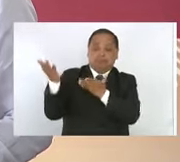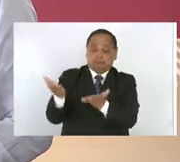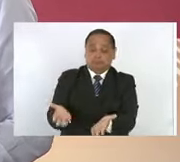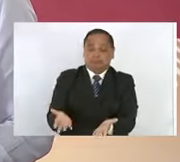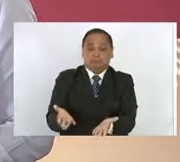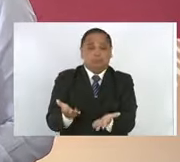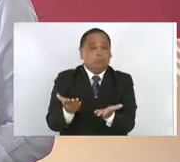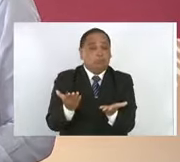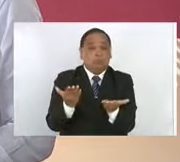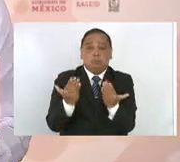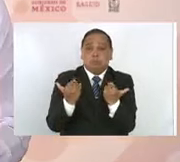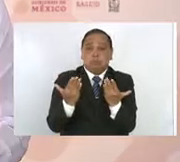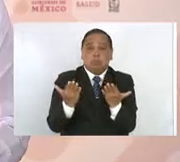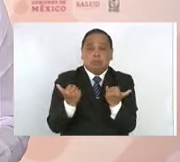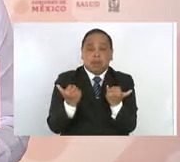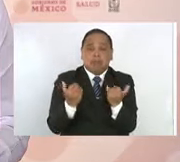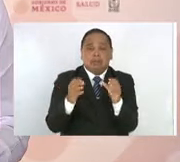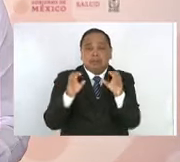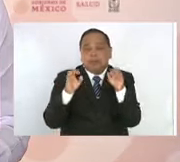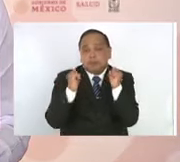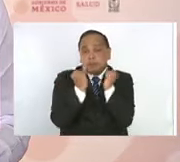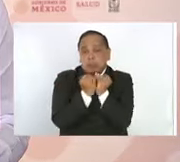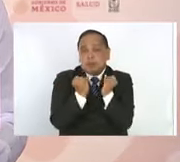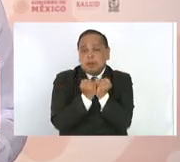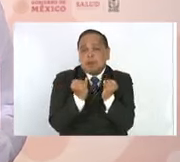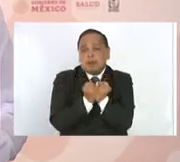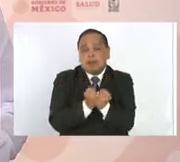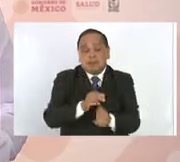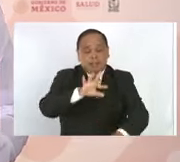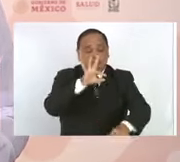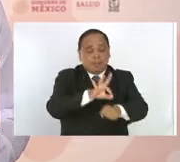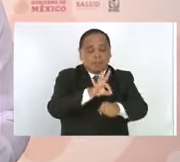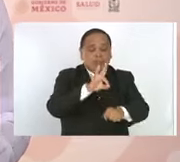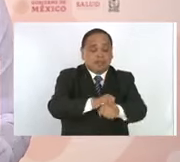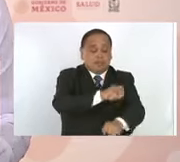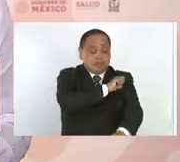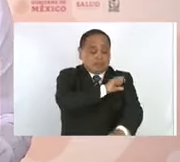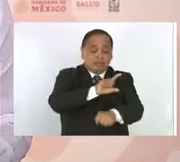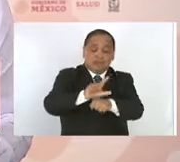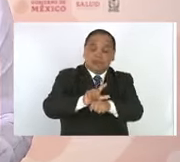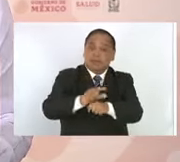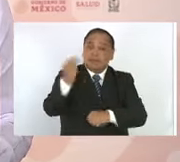ni los especialistas que se requieren,